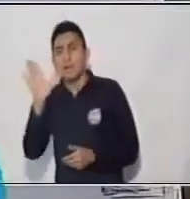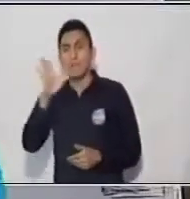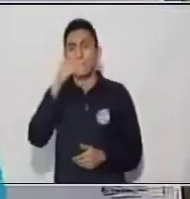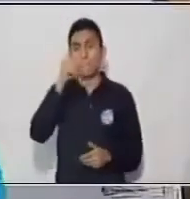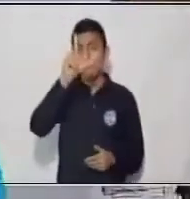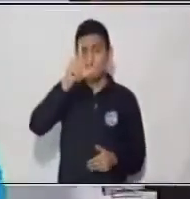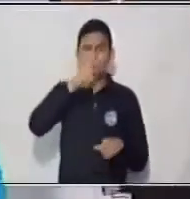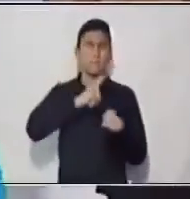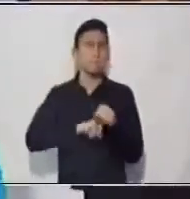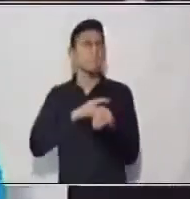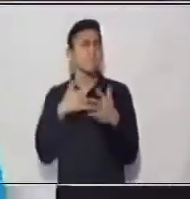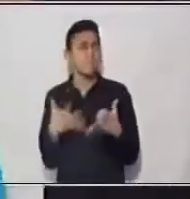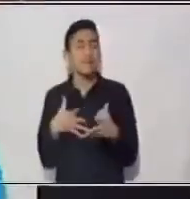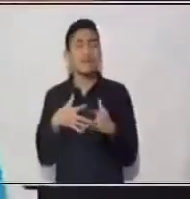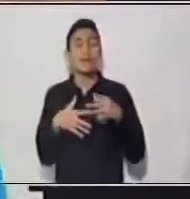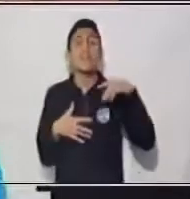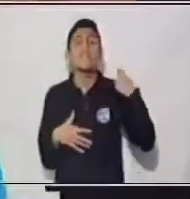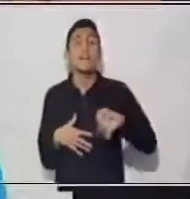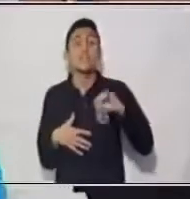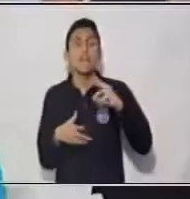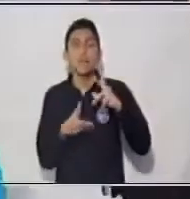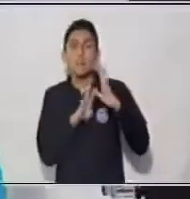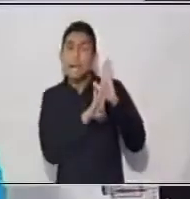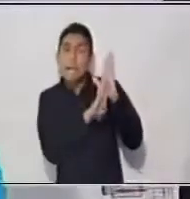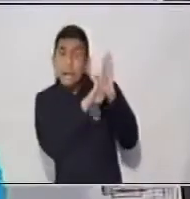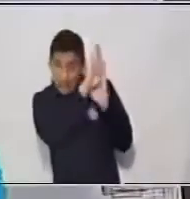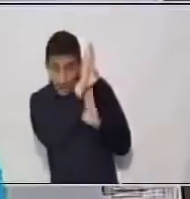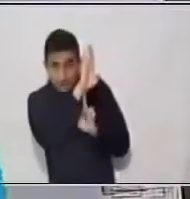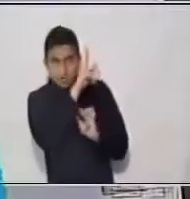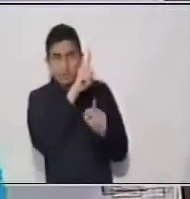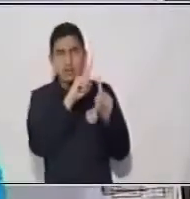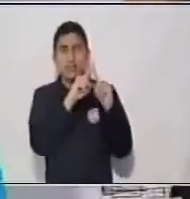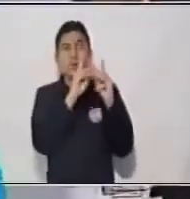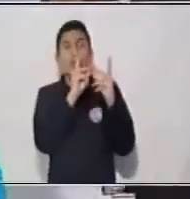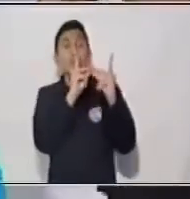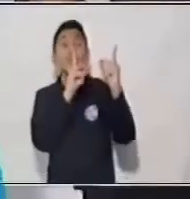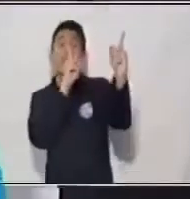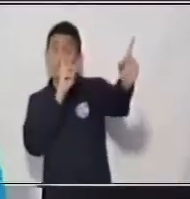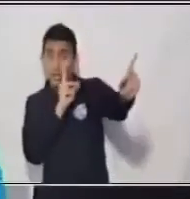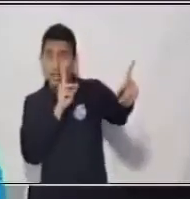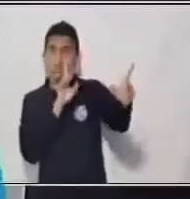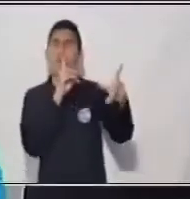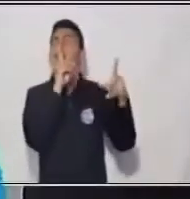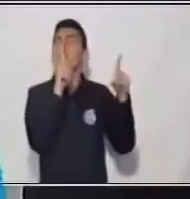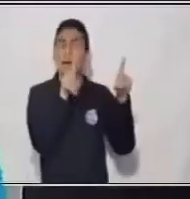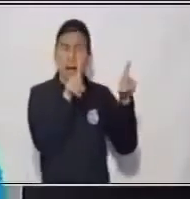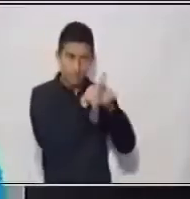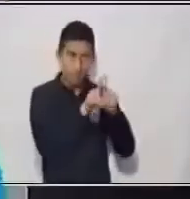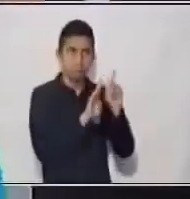que la velocidad crece, la distancia crece,